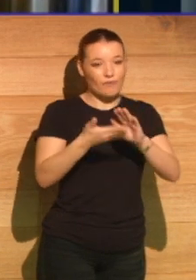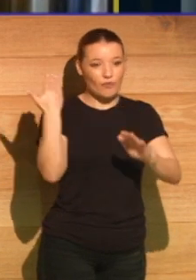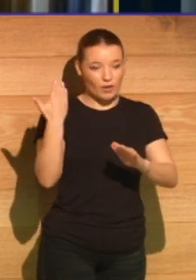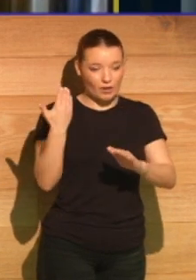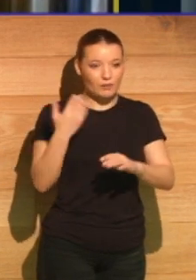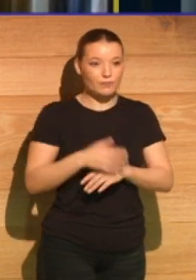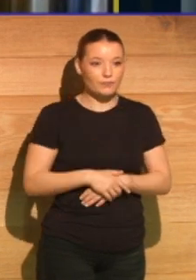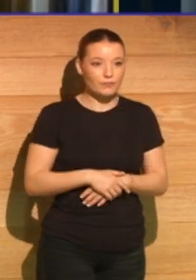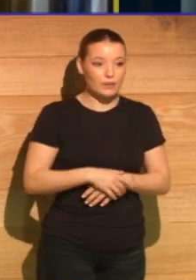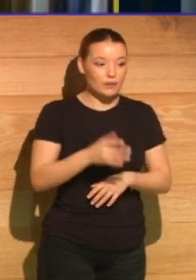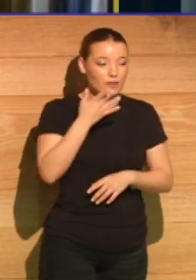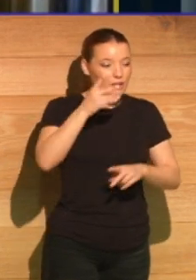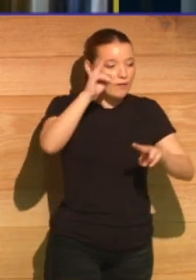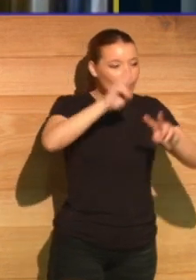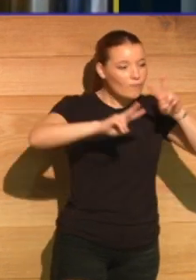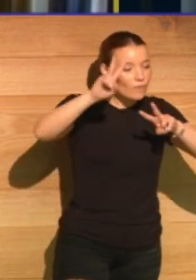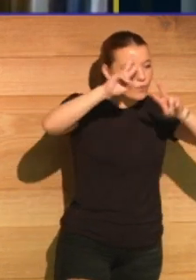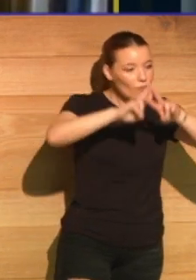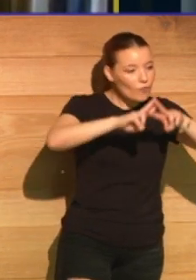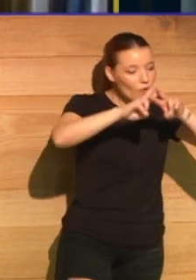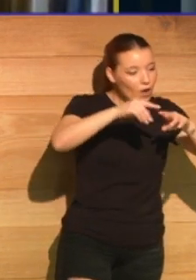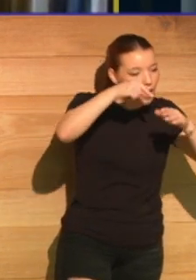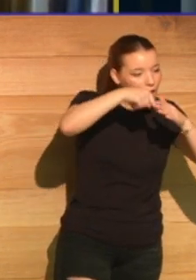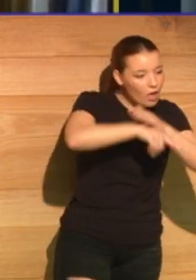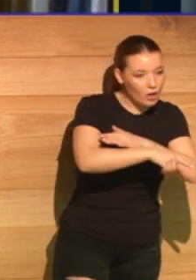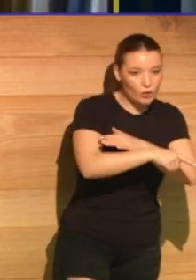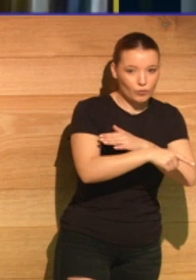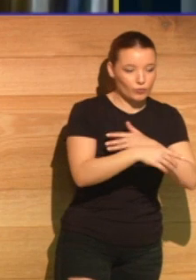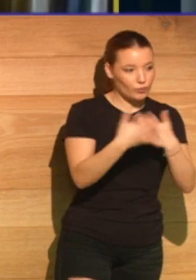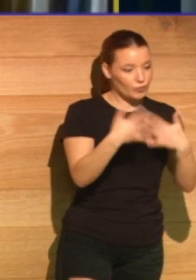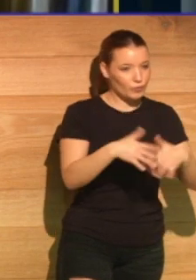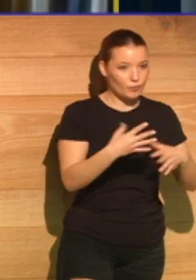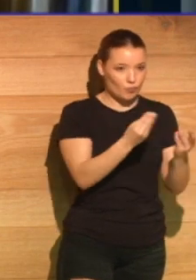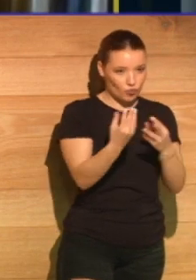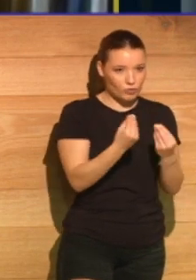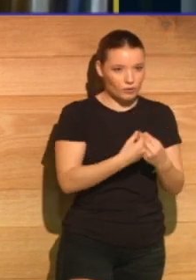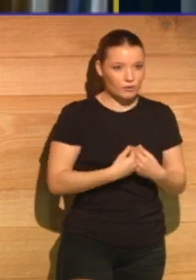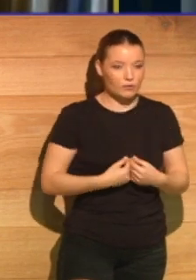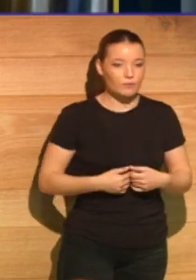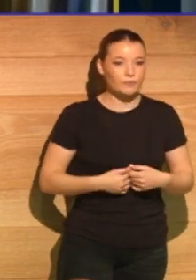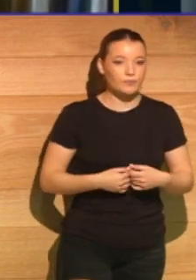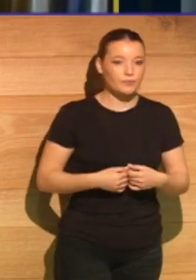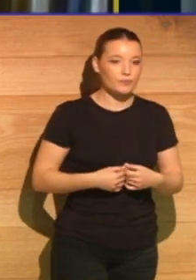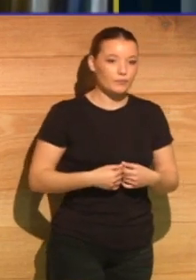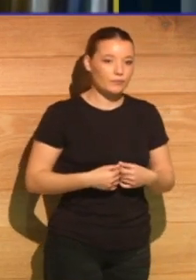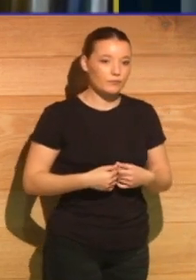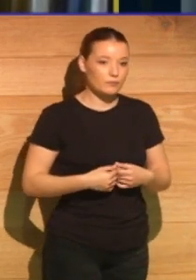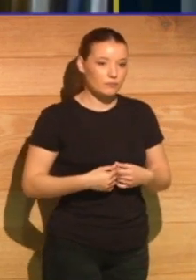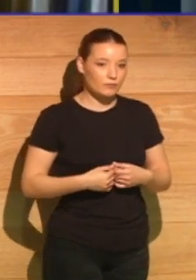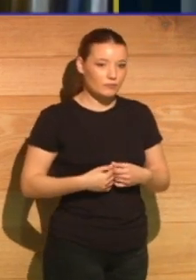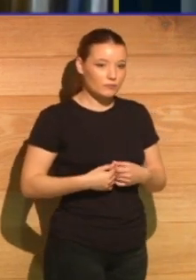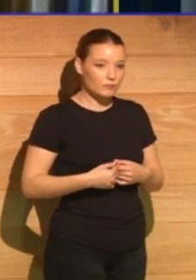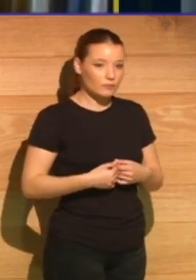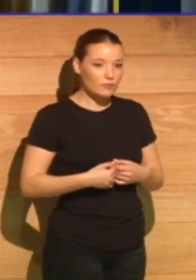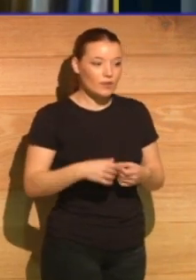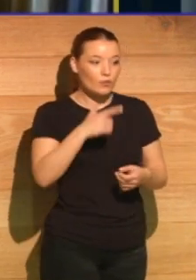muchísimas. Cuando te pones a mirar, es como, ay, y esto también me gustaría. O sea, que sea